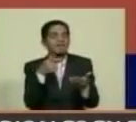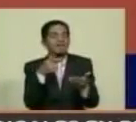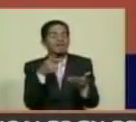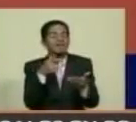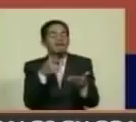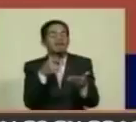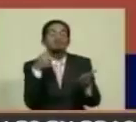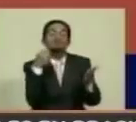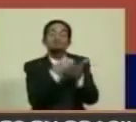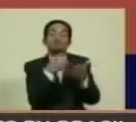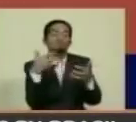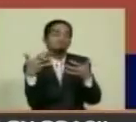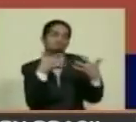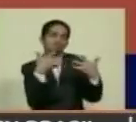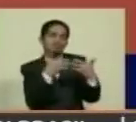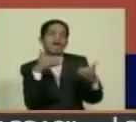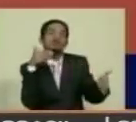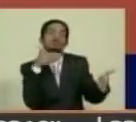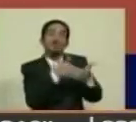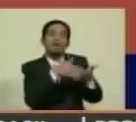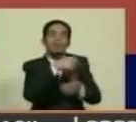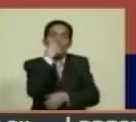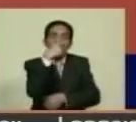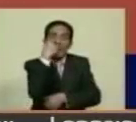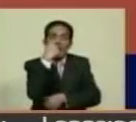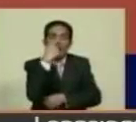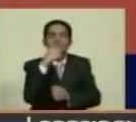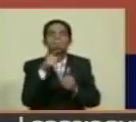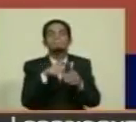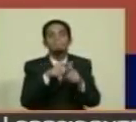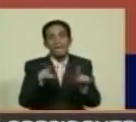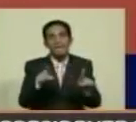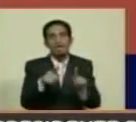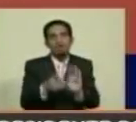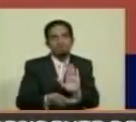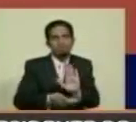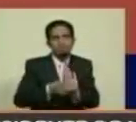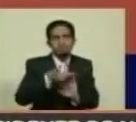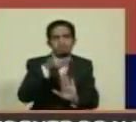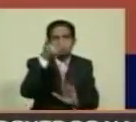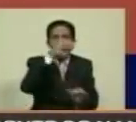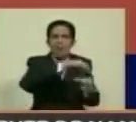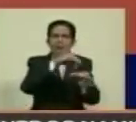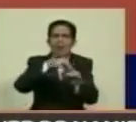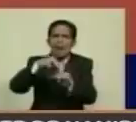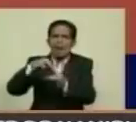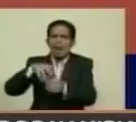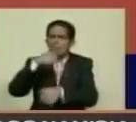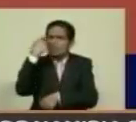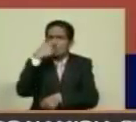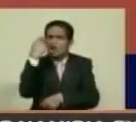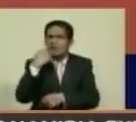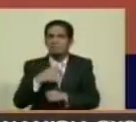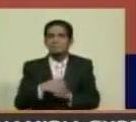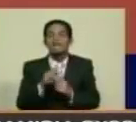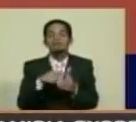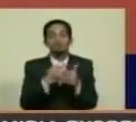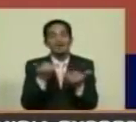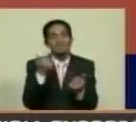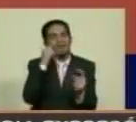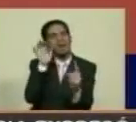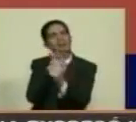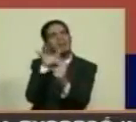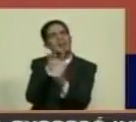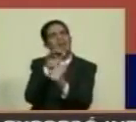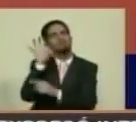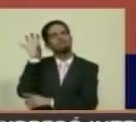ilícitos. A cifras récord. Ahorita con la patraña de la crisis humanitaria andan de chulos